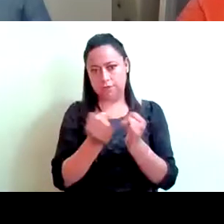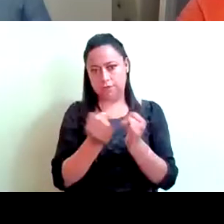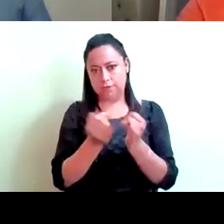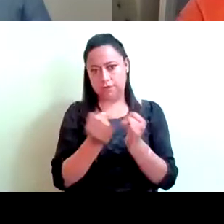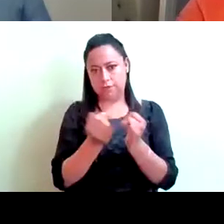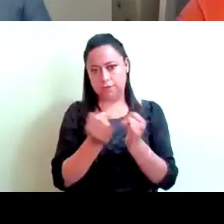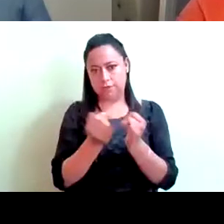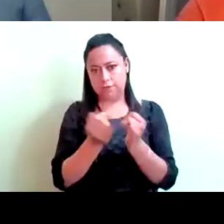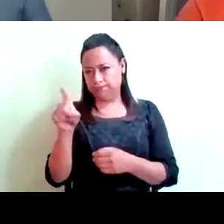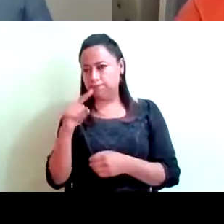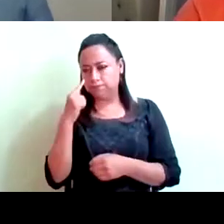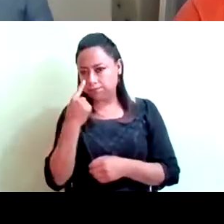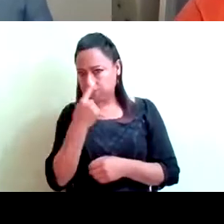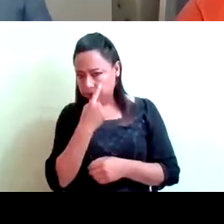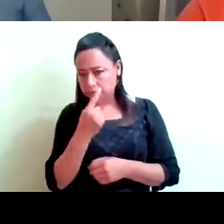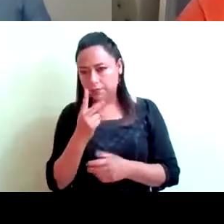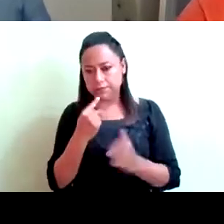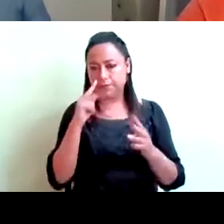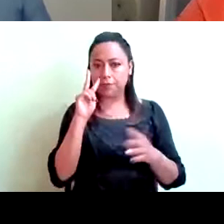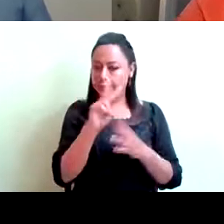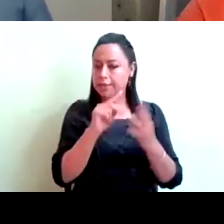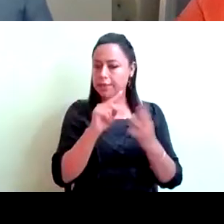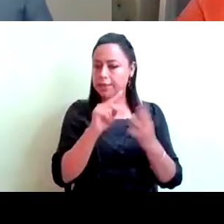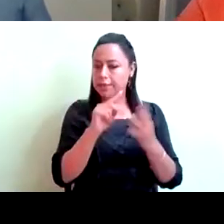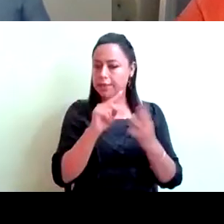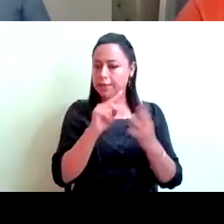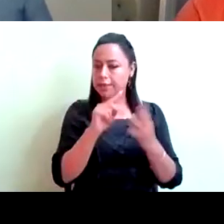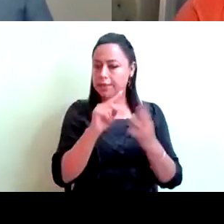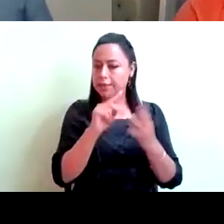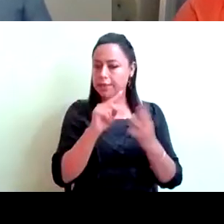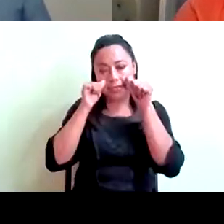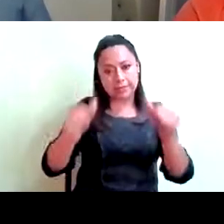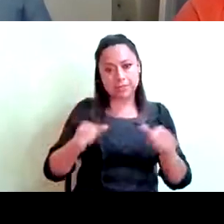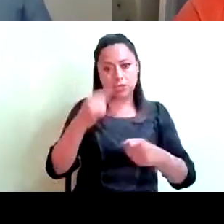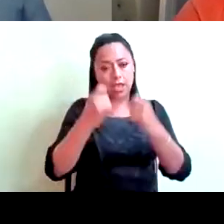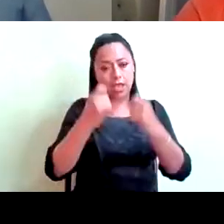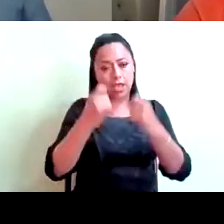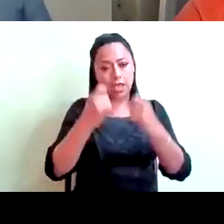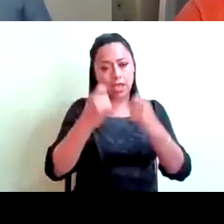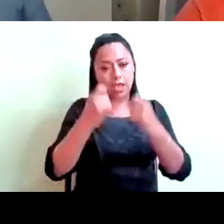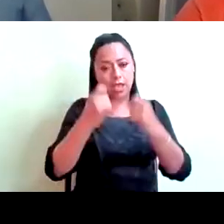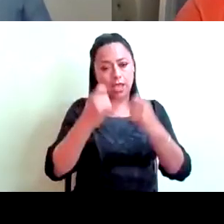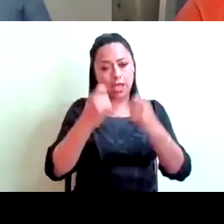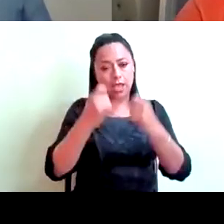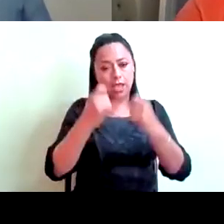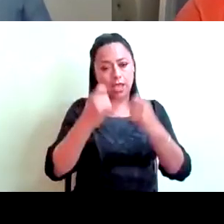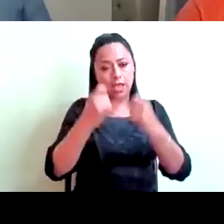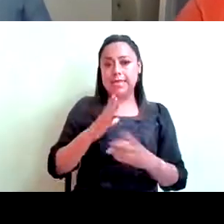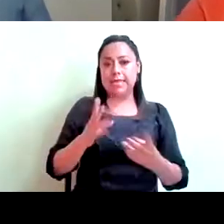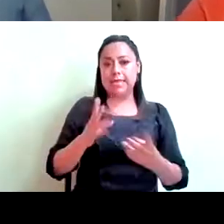que no se establece el poner mayor atención en aquellas instituciones que imparten especialidades de cirugía estética. ¿Por